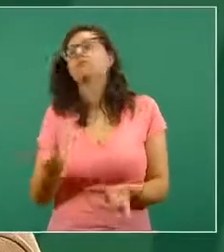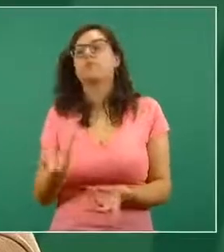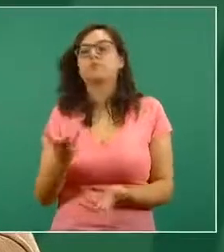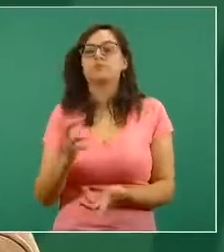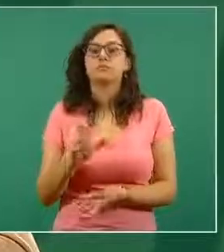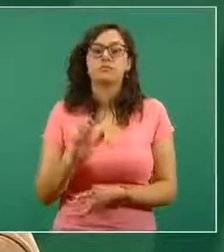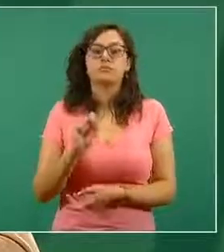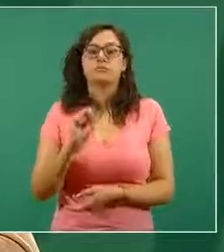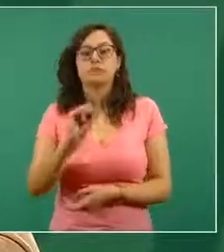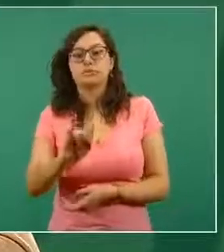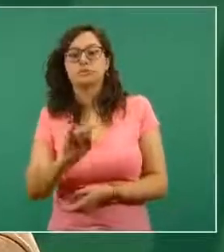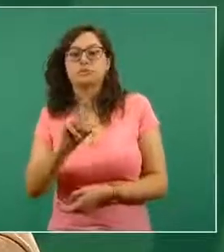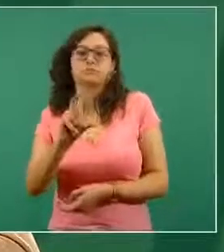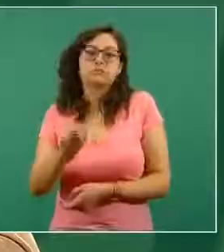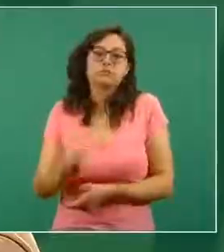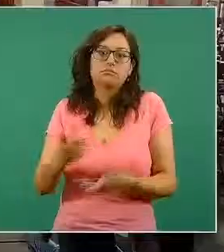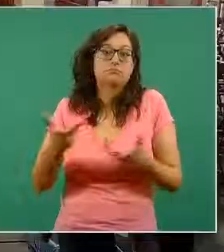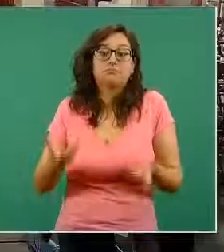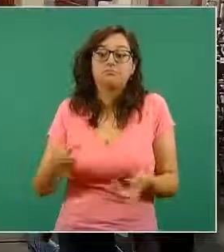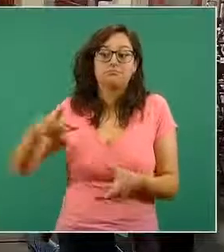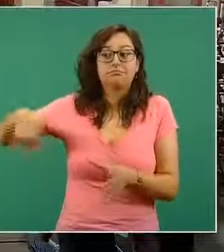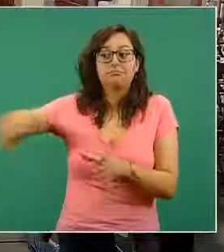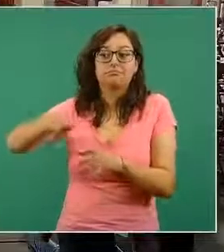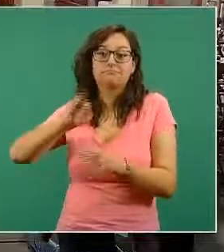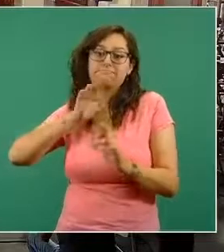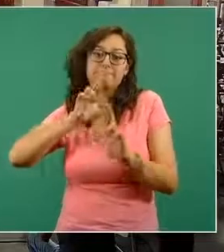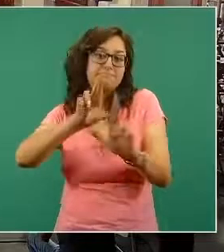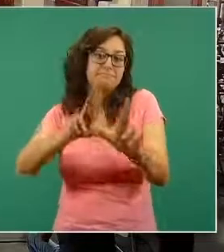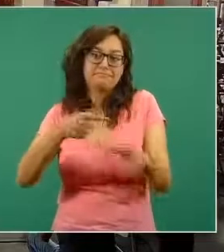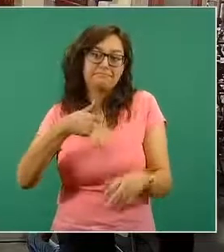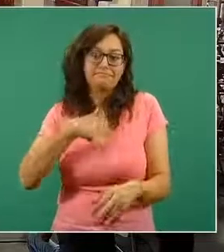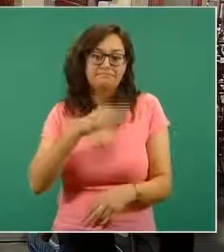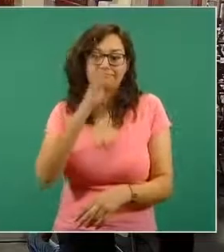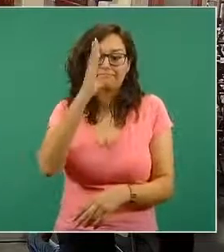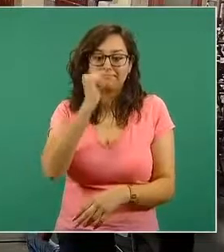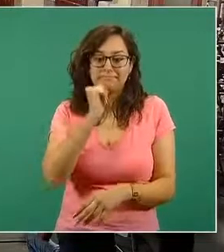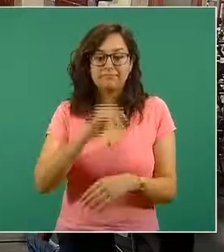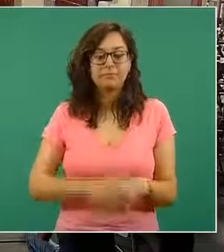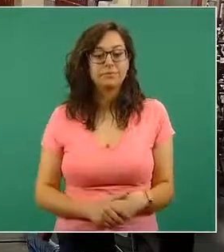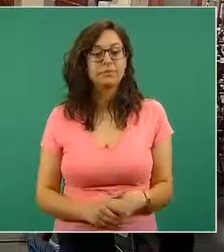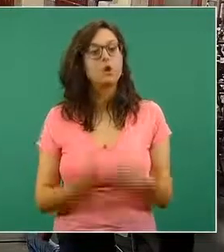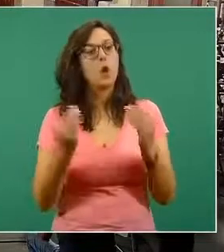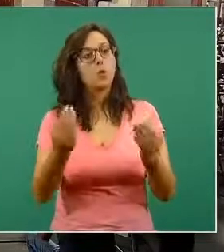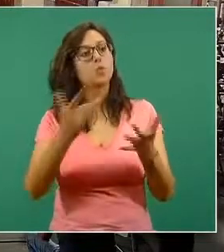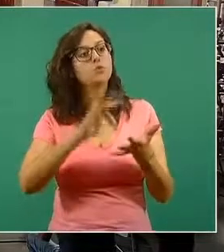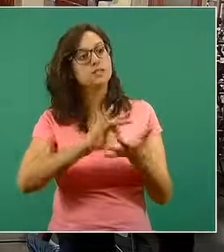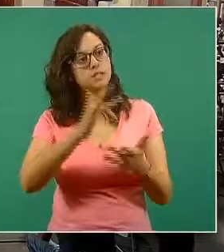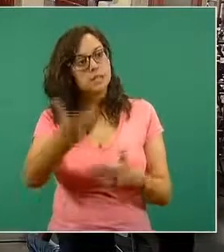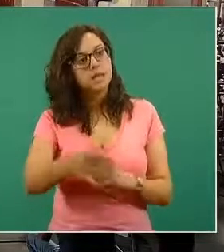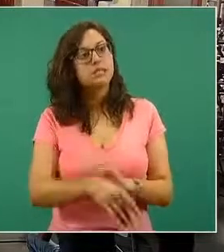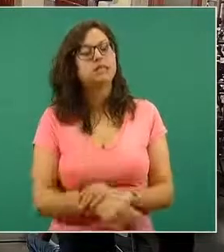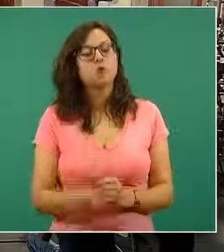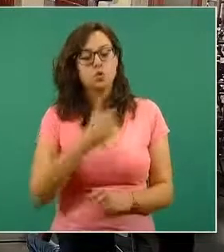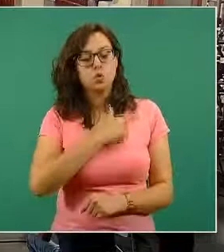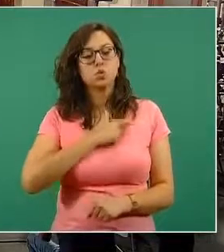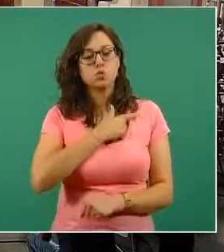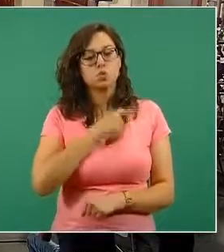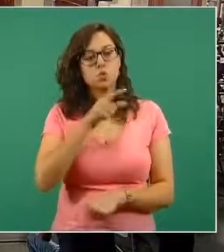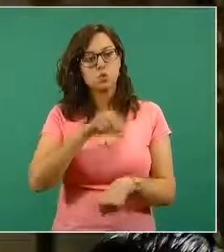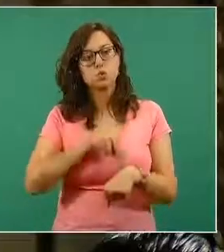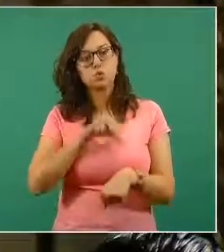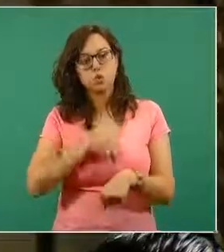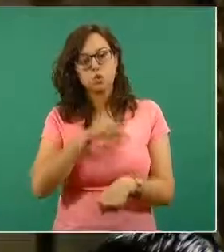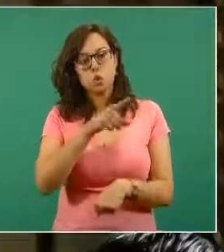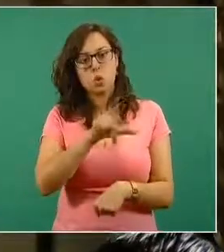o no un recontagio. Bueno, muchas gracias. Qué bueno que se encuentra bien el doctor López Ridaura,